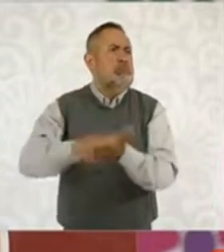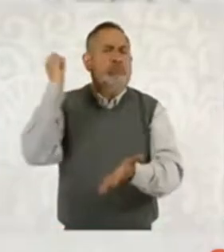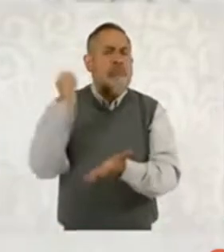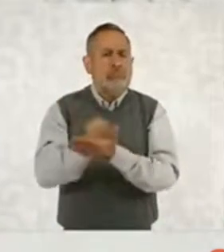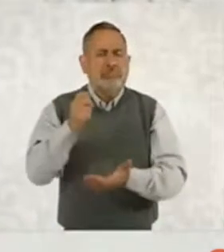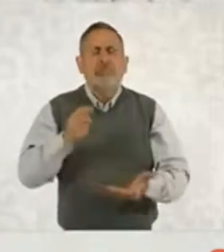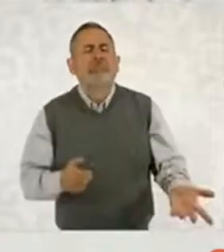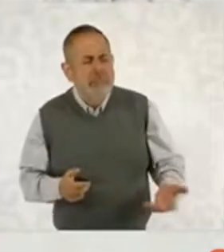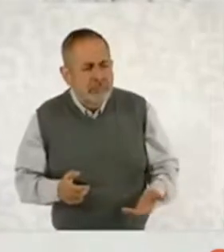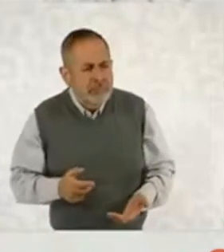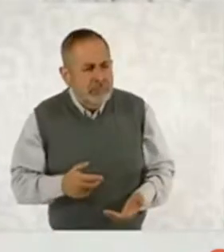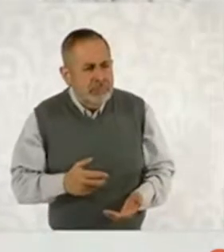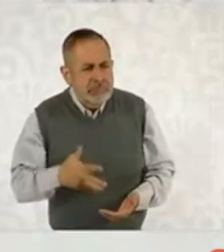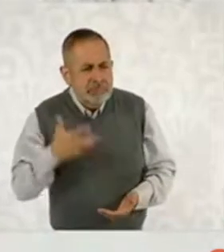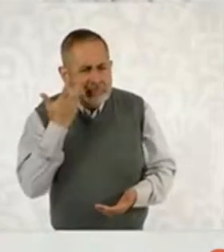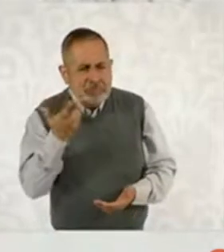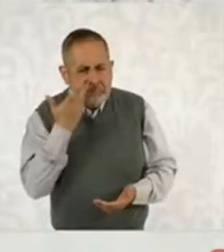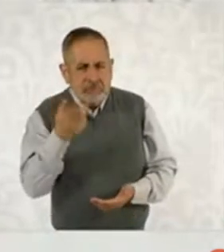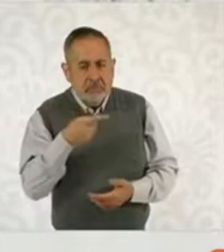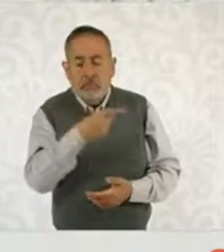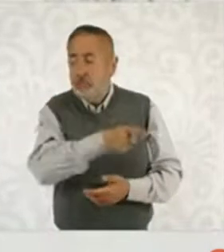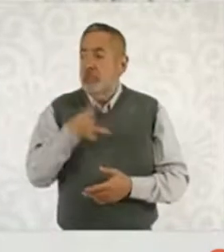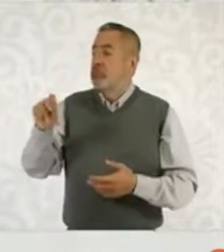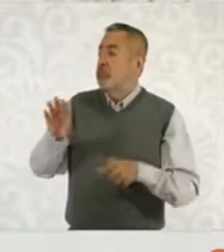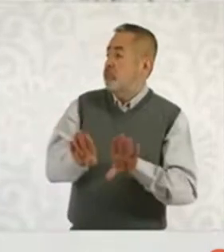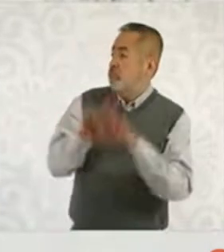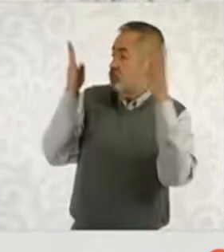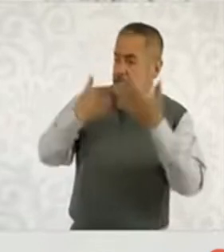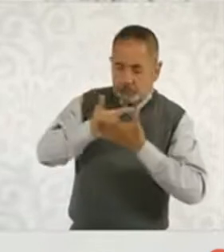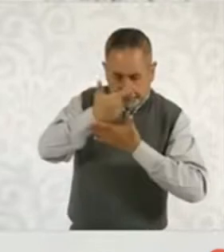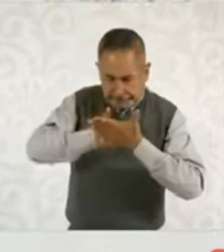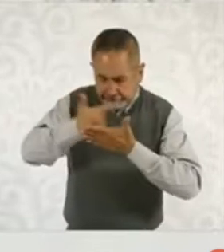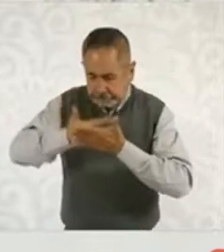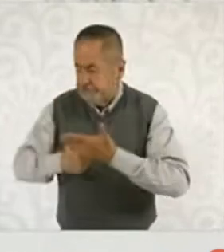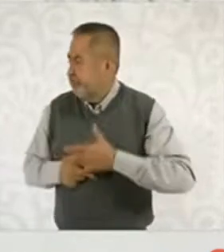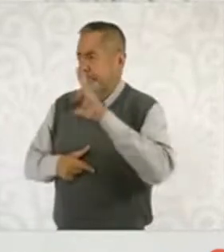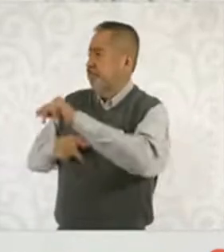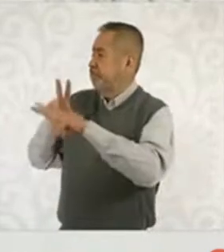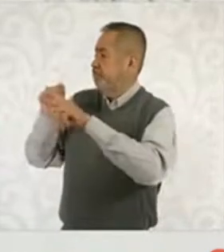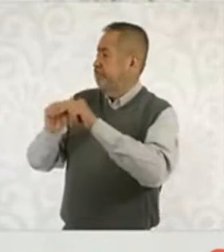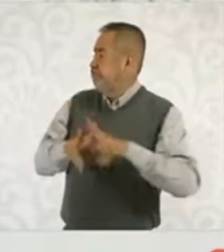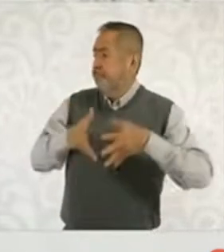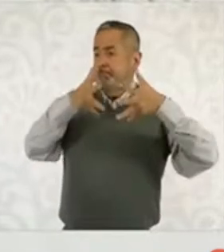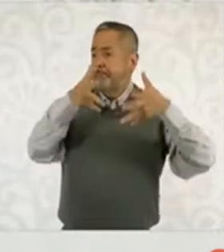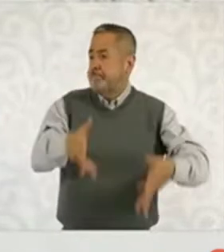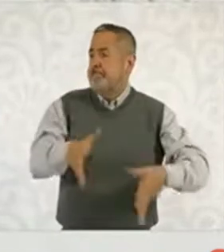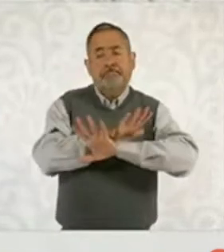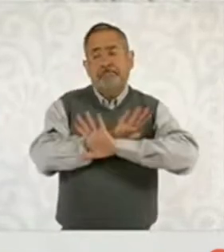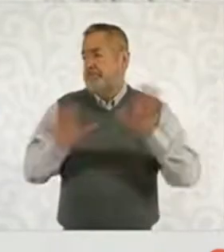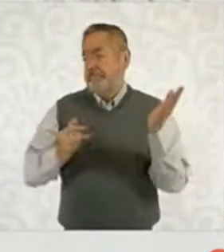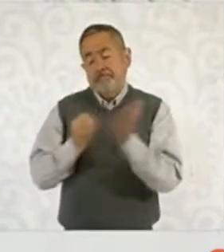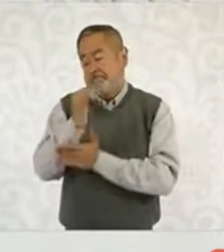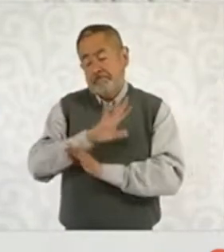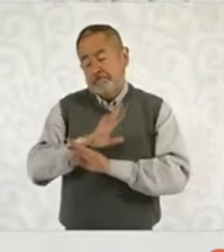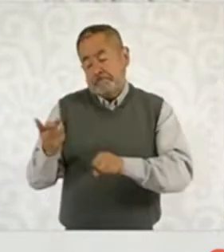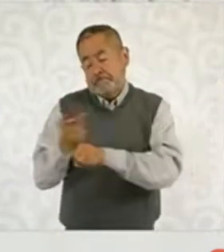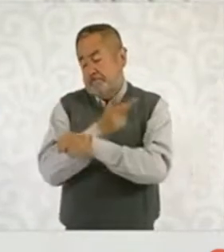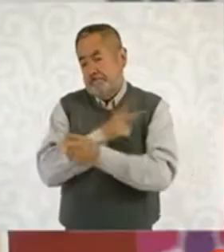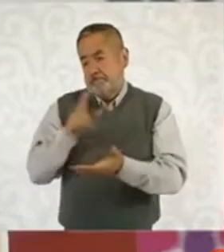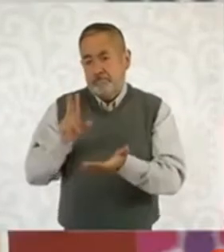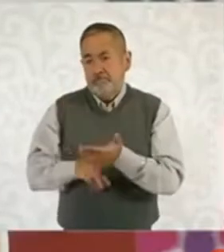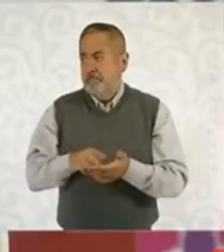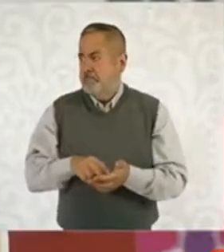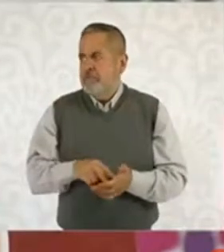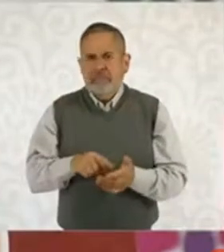que nunca permitieron que se abrieran las casillas para contar todos los votos, que votaron por quemar